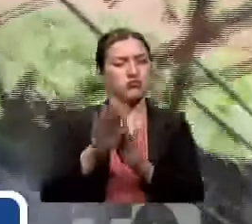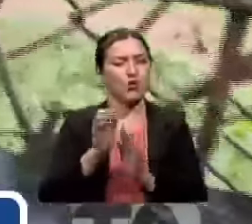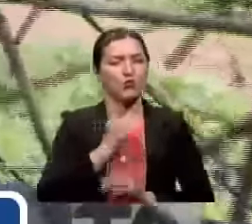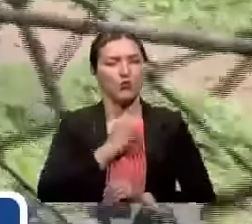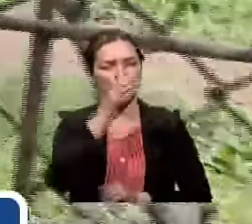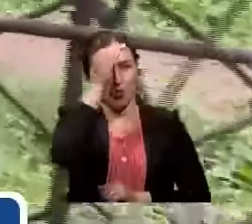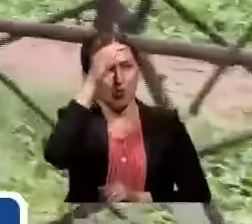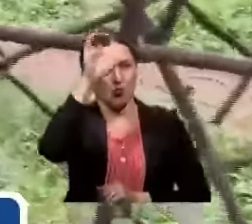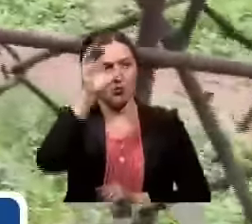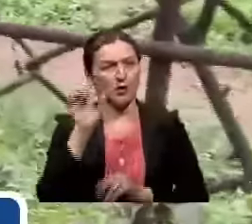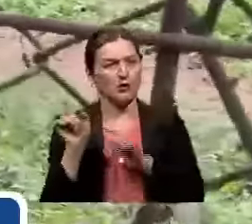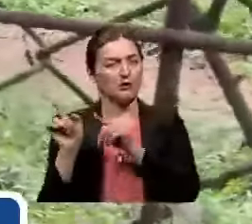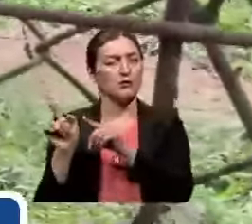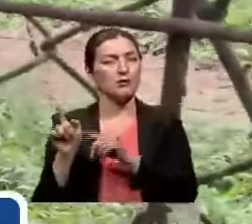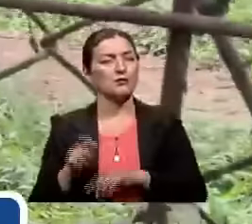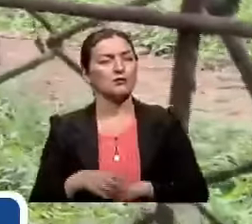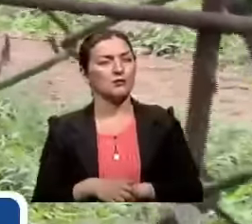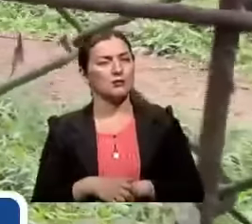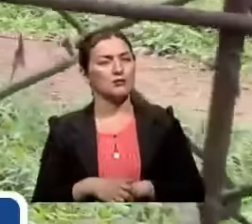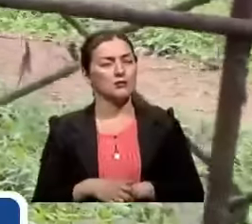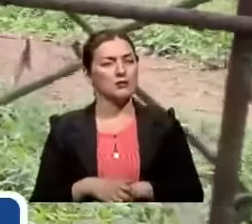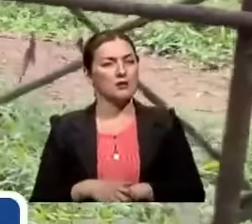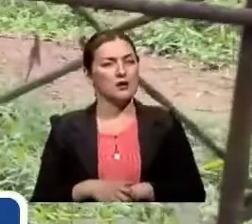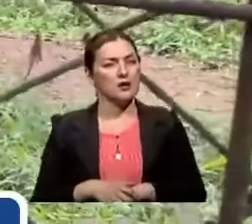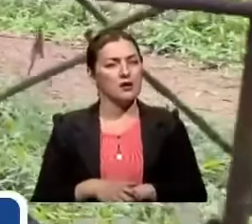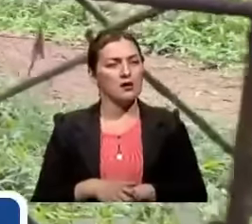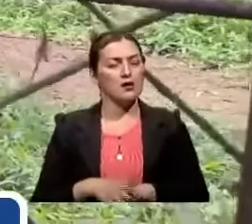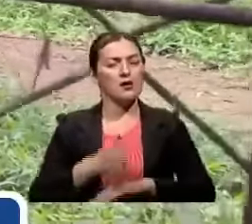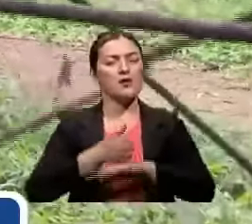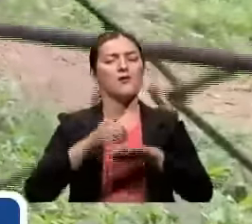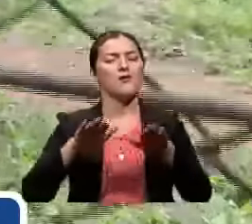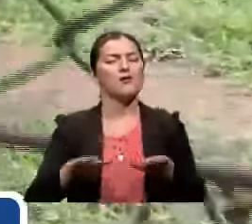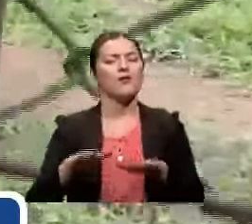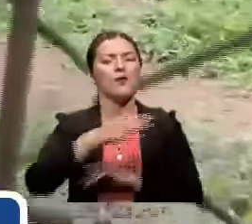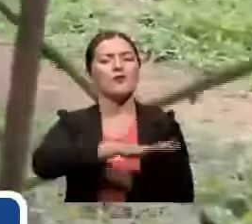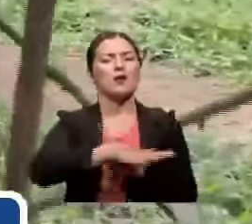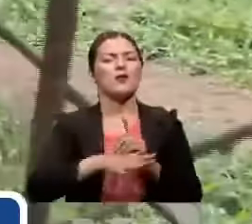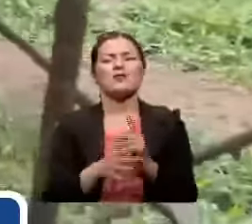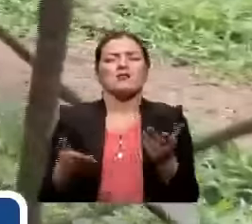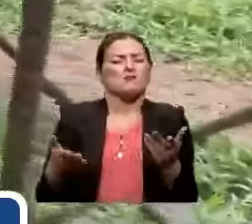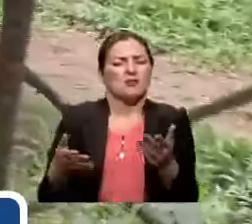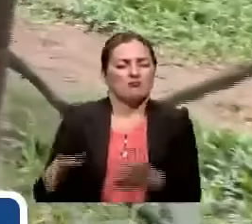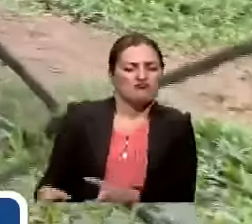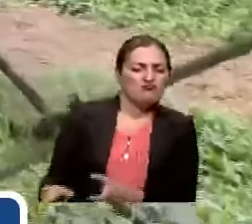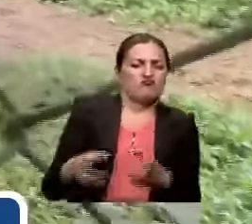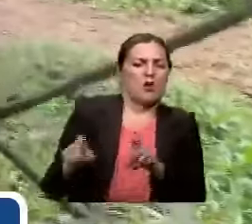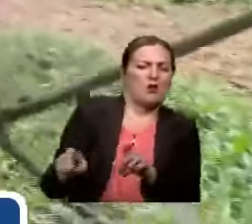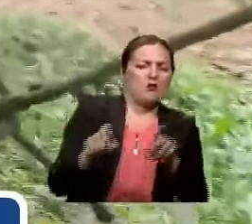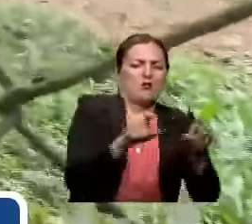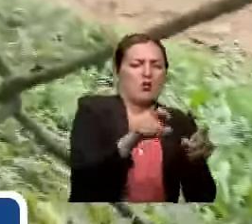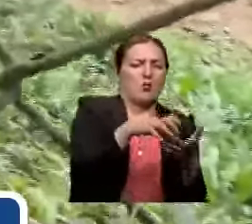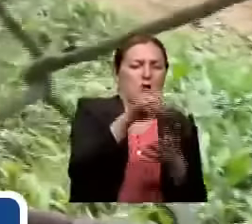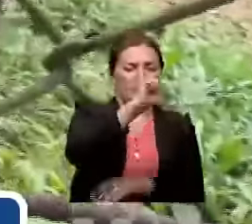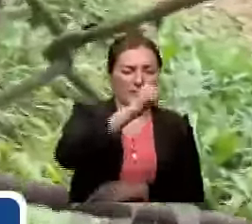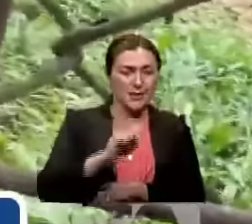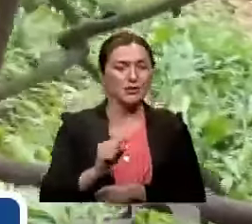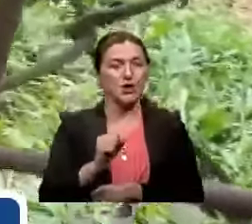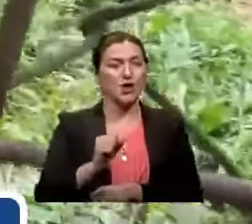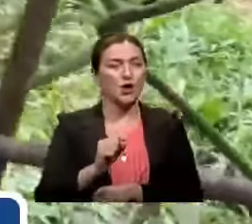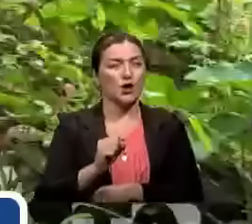patrimonio y bajo esas circunstancias, el propósito que tendrían las autoridades ambientales para desplazarlos a provincias de la sierra